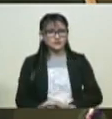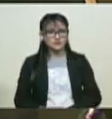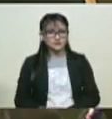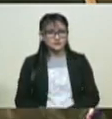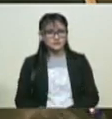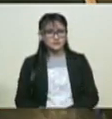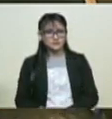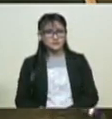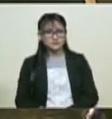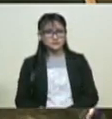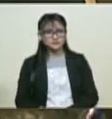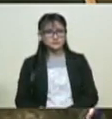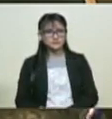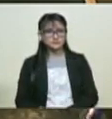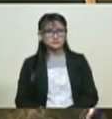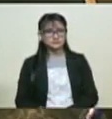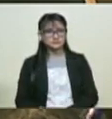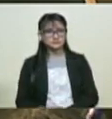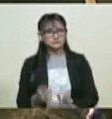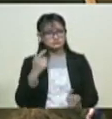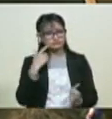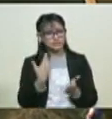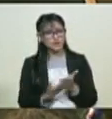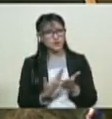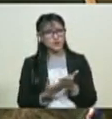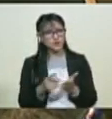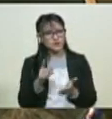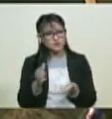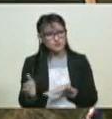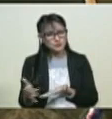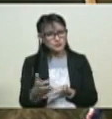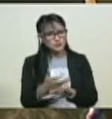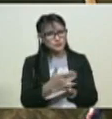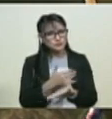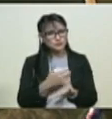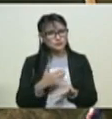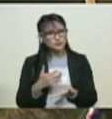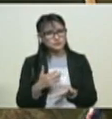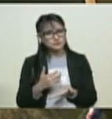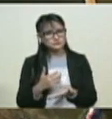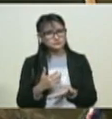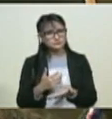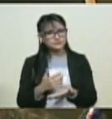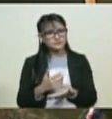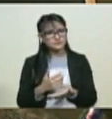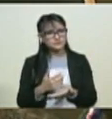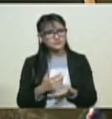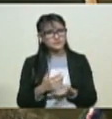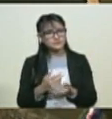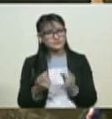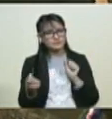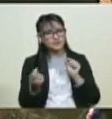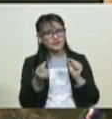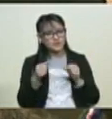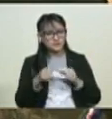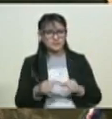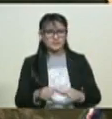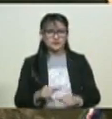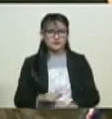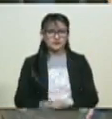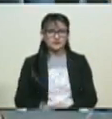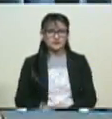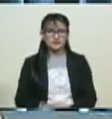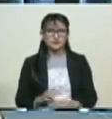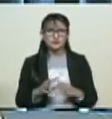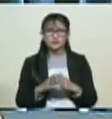bienvenido planteando como ustedes han recogido muy bien un diálogo permanente de